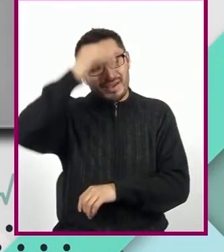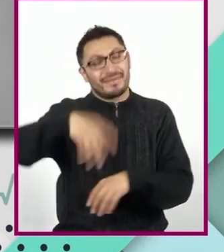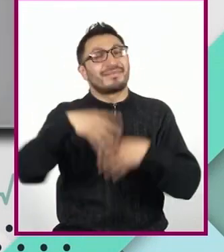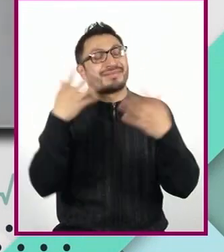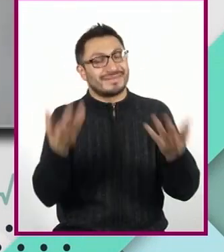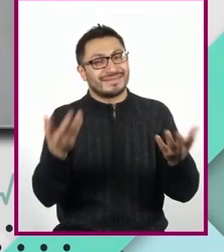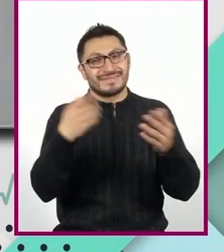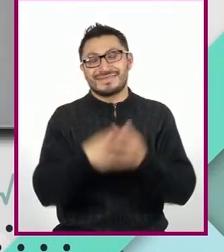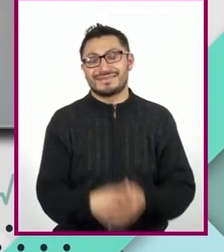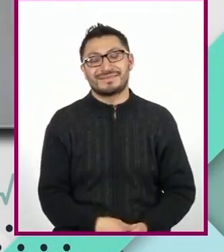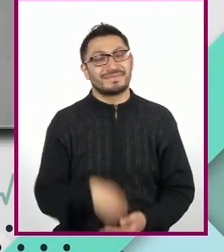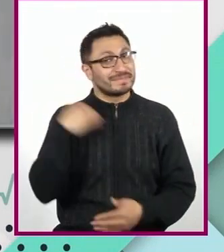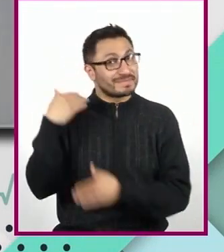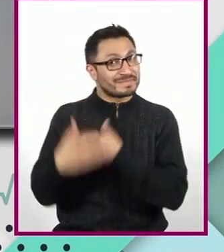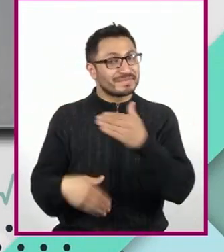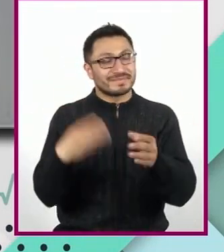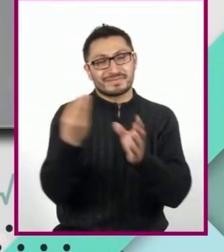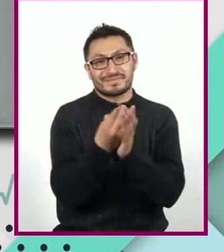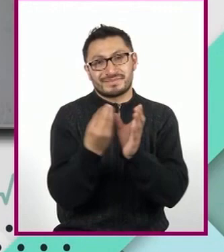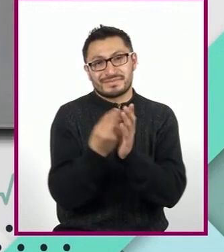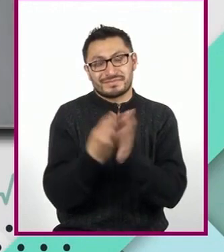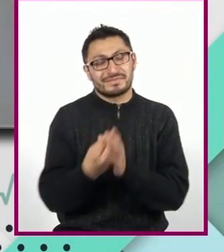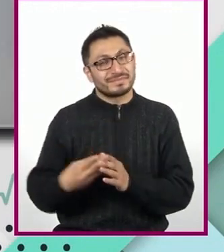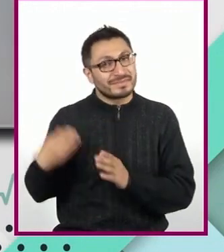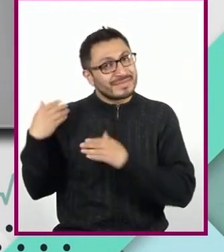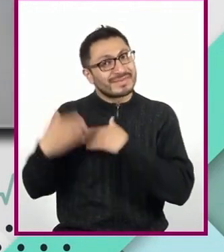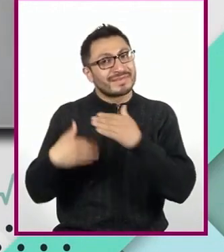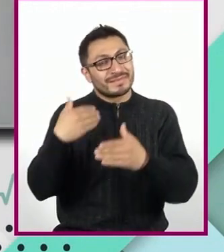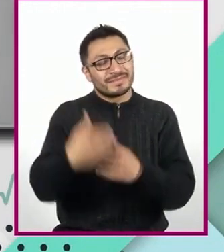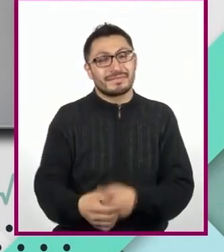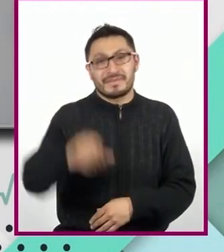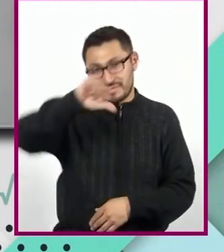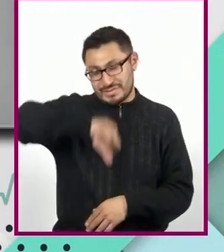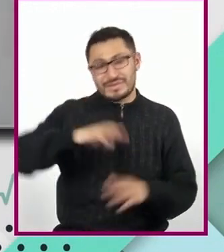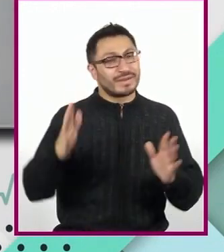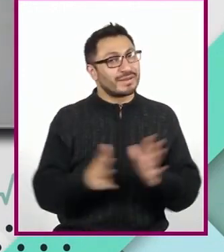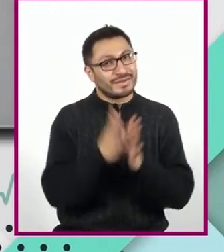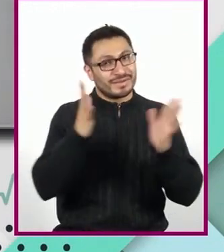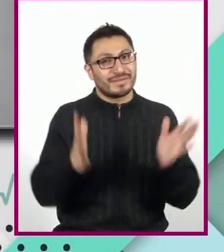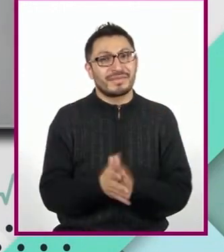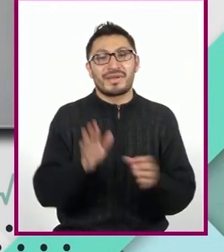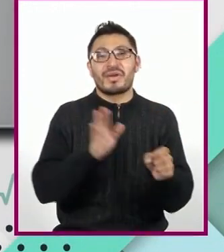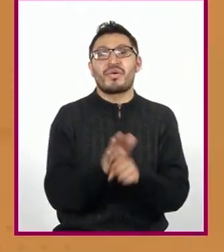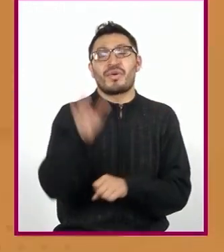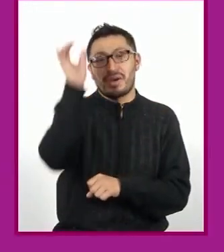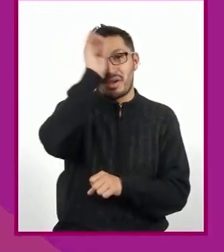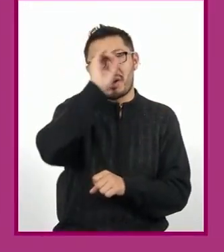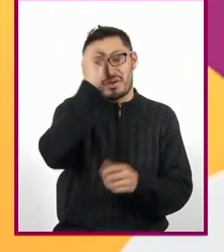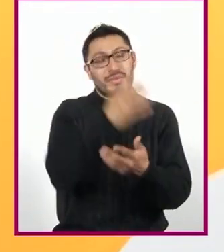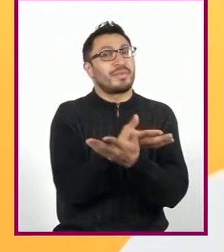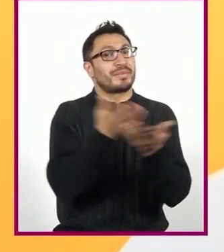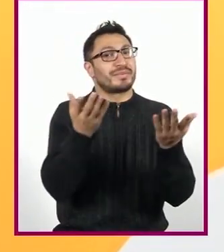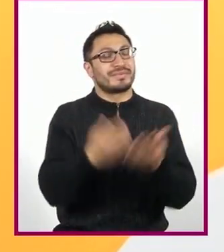las sesiones. Así que participaremos en esta sesión. ¿Qué opinan al respecto?